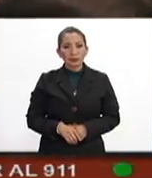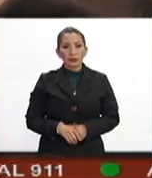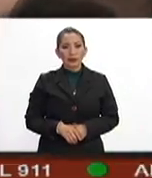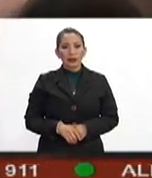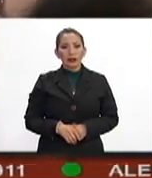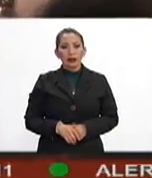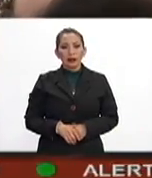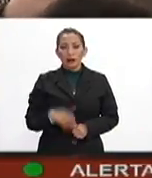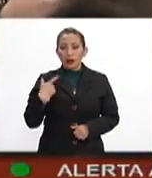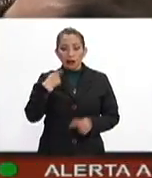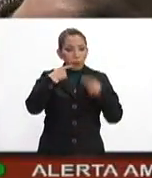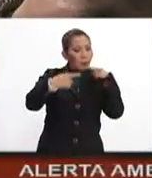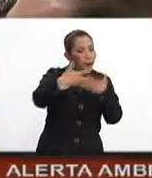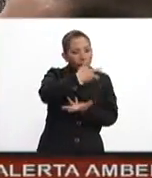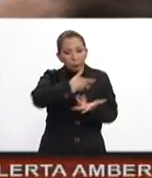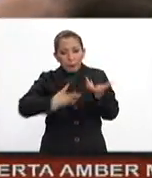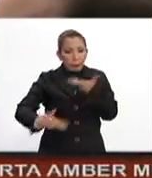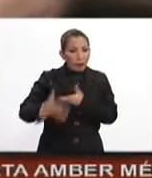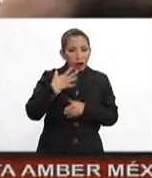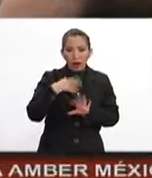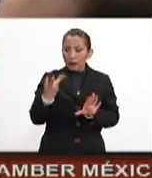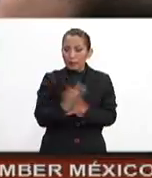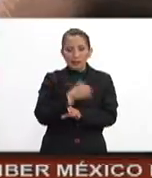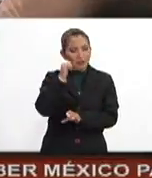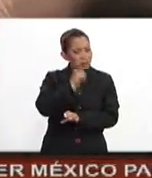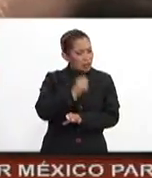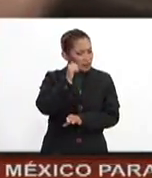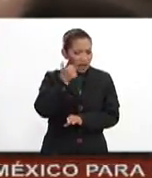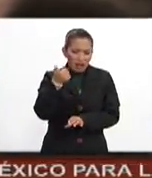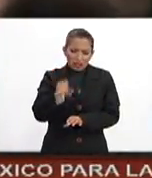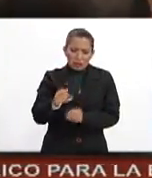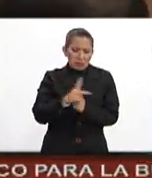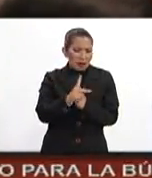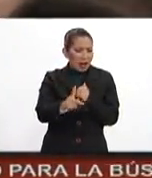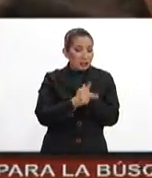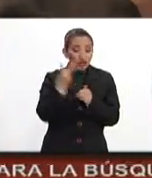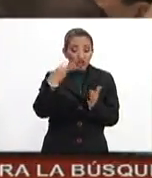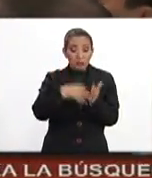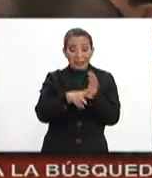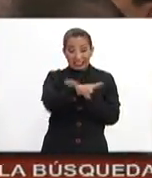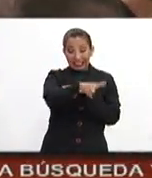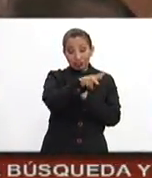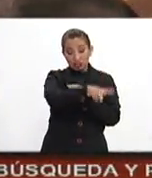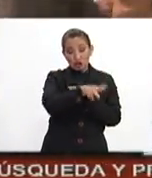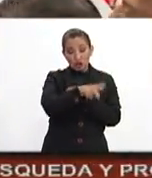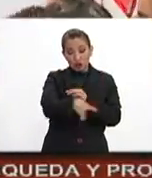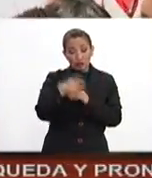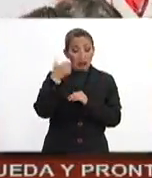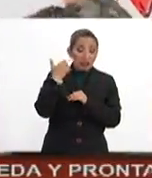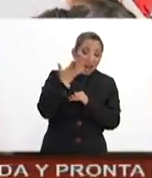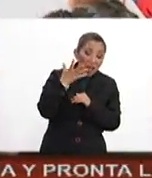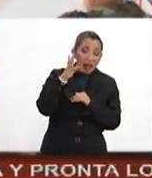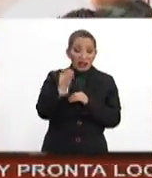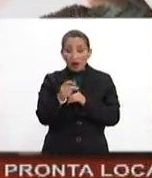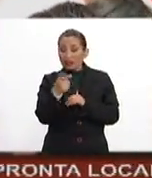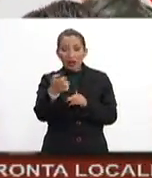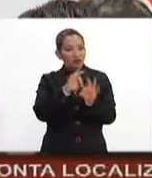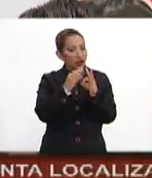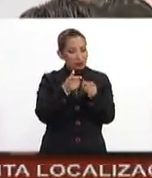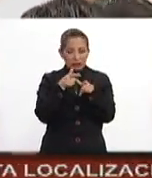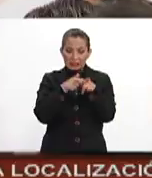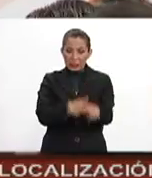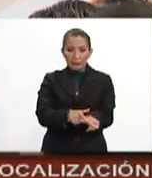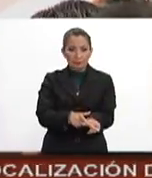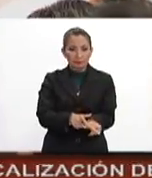Tendrá que ser parte del debate y la discusión, como pasa en cualquier democracia, en el 2018, de si se quiere o no que este modelo